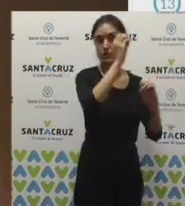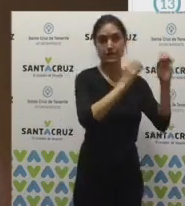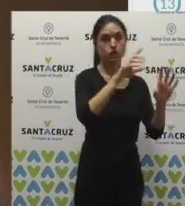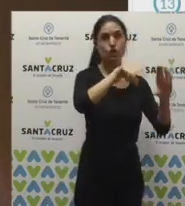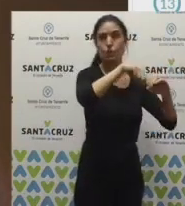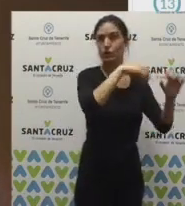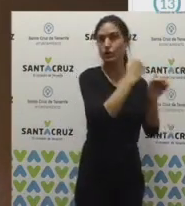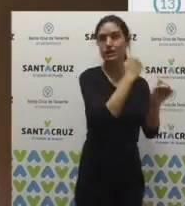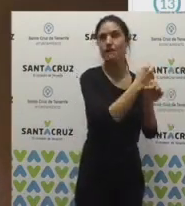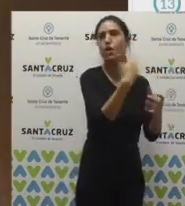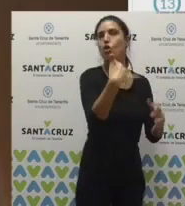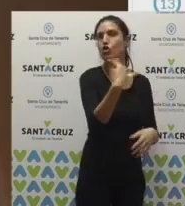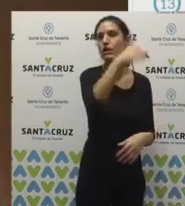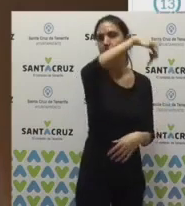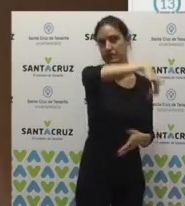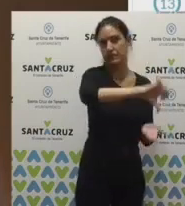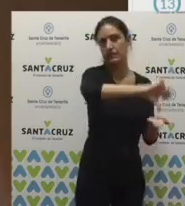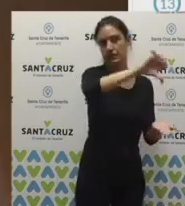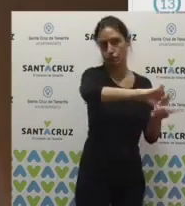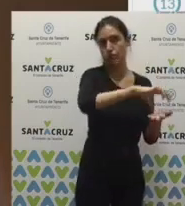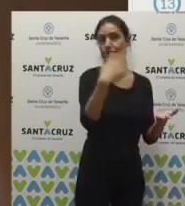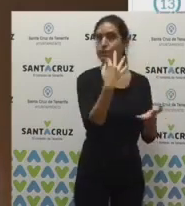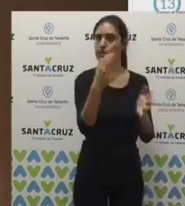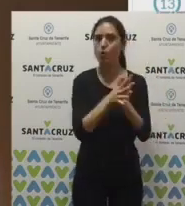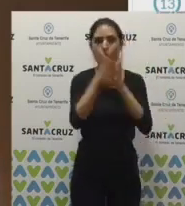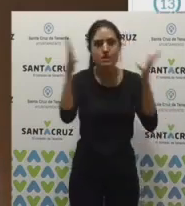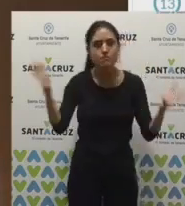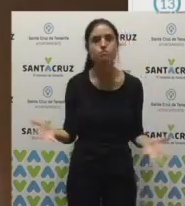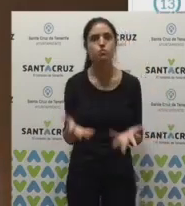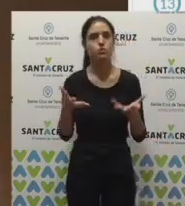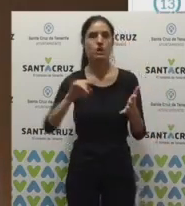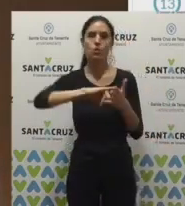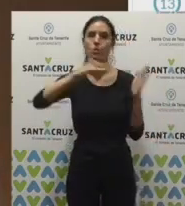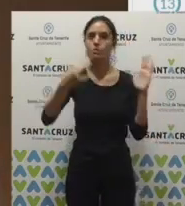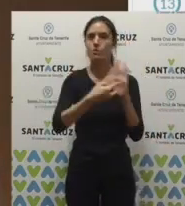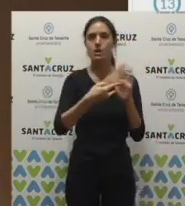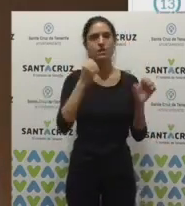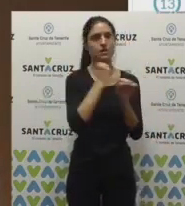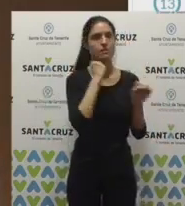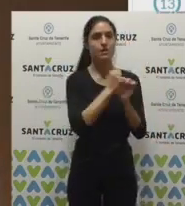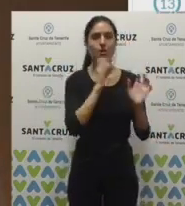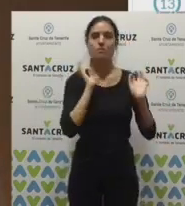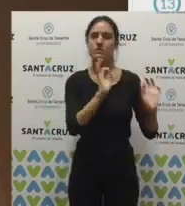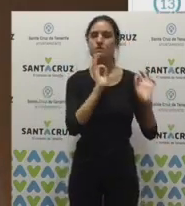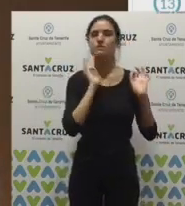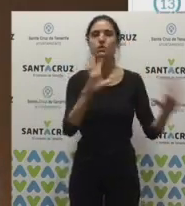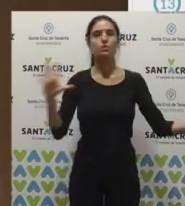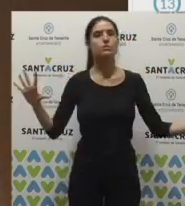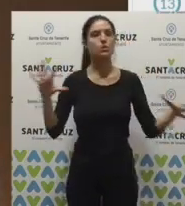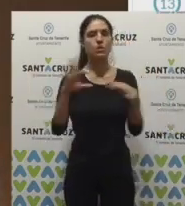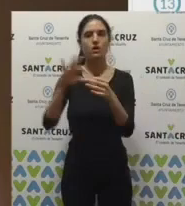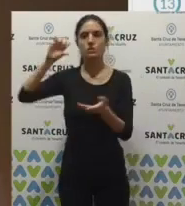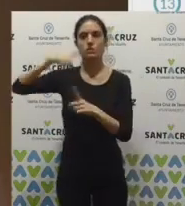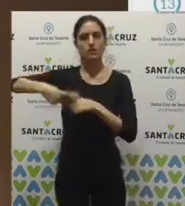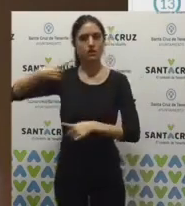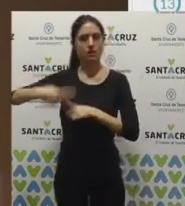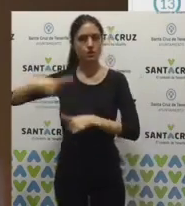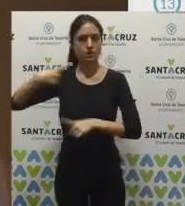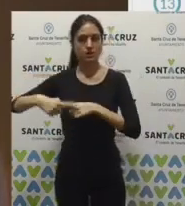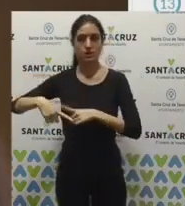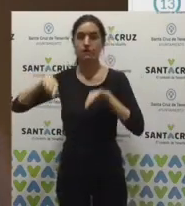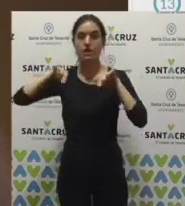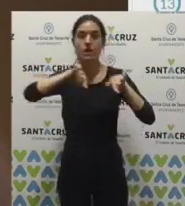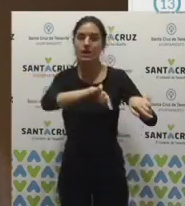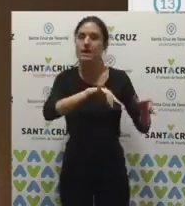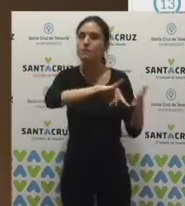un plan de empleo específico para la ciudad de santa cruz de tenerife ese plan de empleo debería de contar con el apoyo como ya lo ha hecho antes